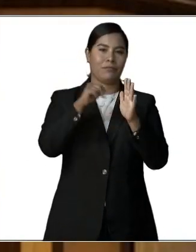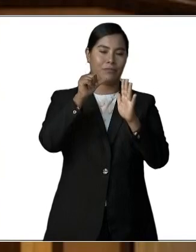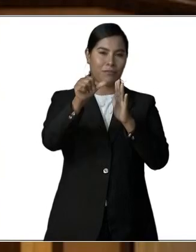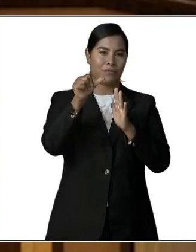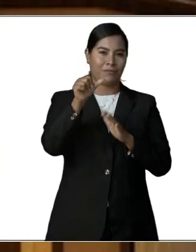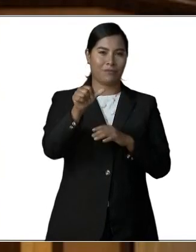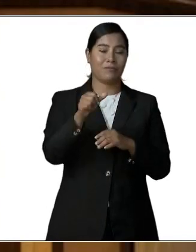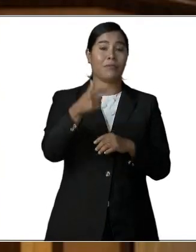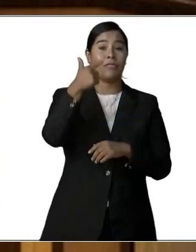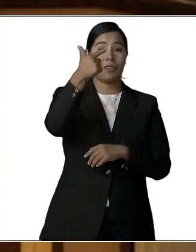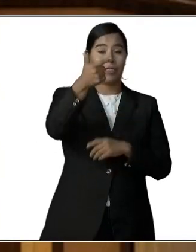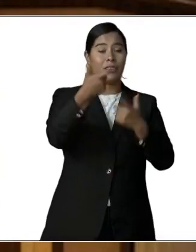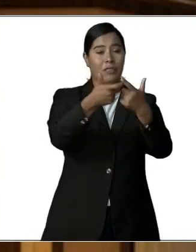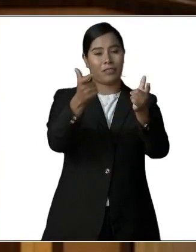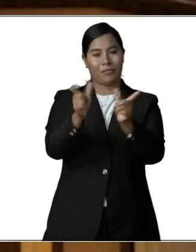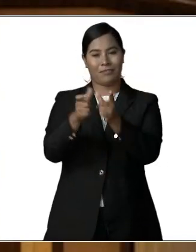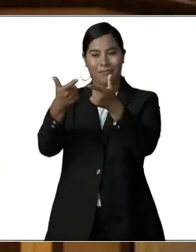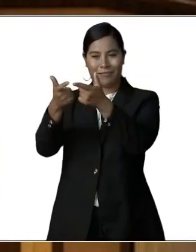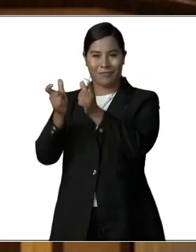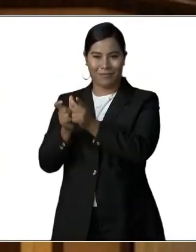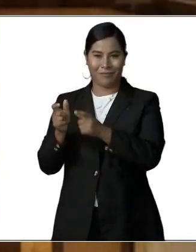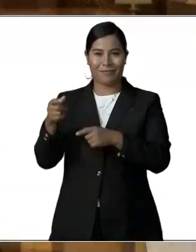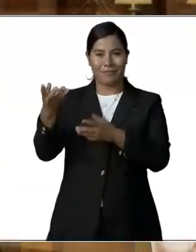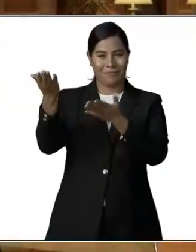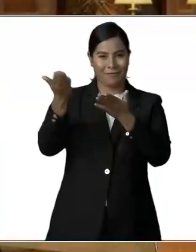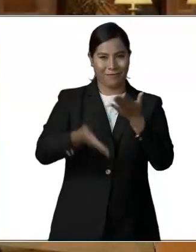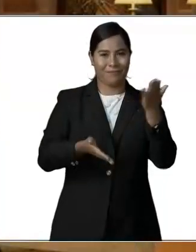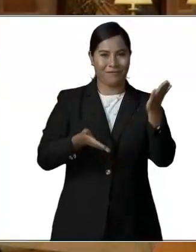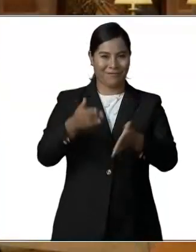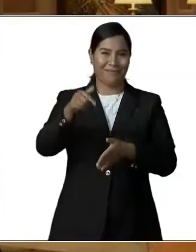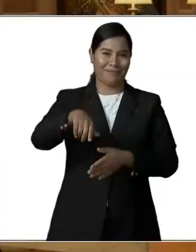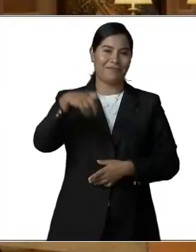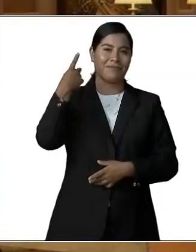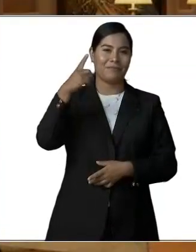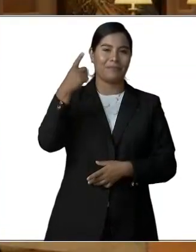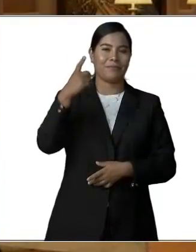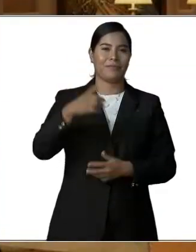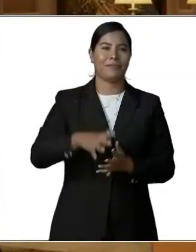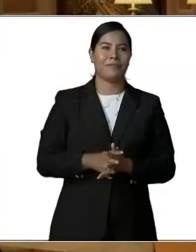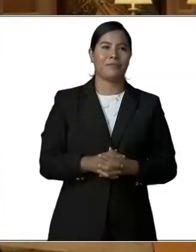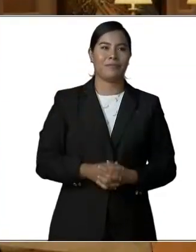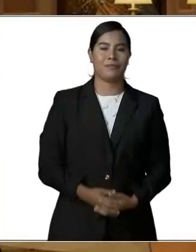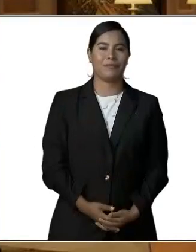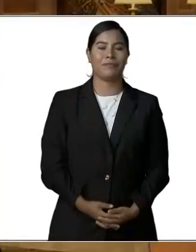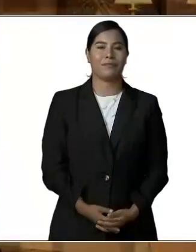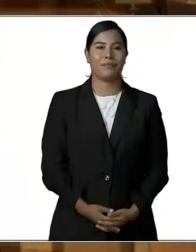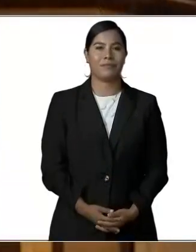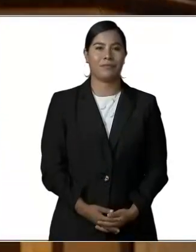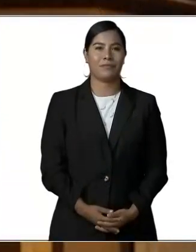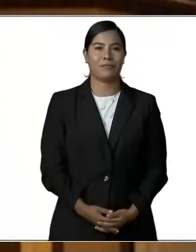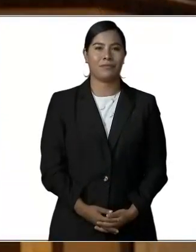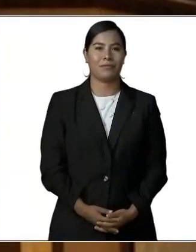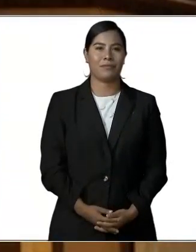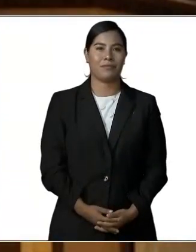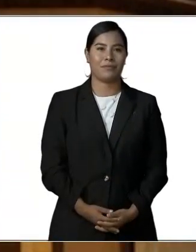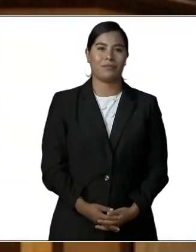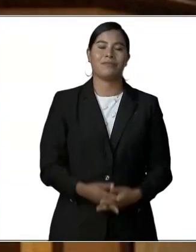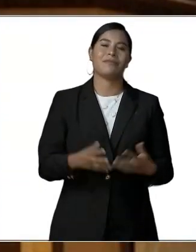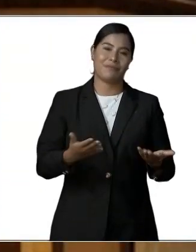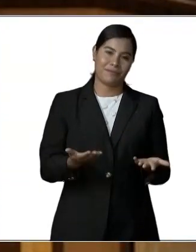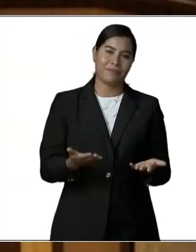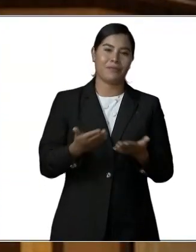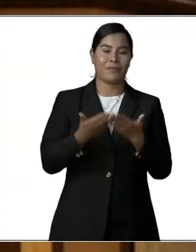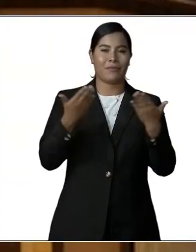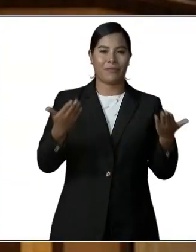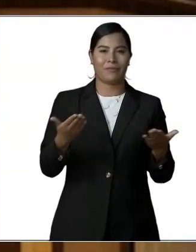participación de 7 rondallas. Oye, sí, fueron muy poquitos. Nos sobraron premios, ¿ah? Sí. Nos sobraron preseas, pero bueno, ya en